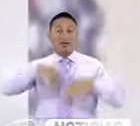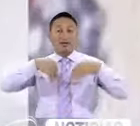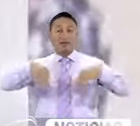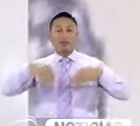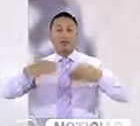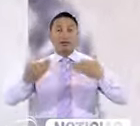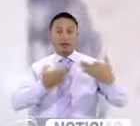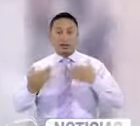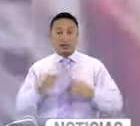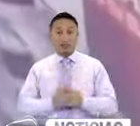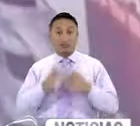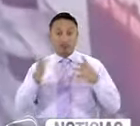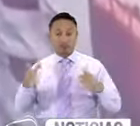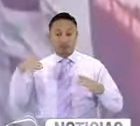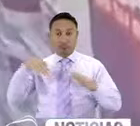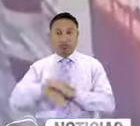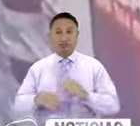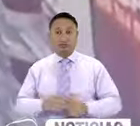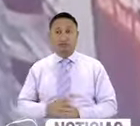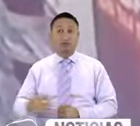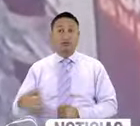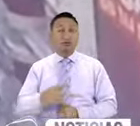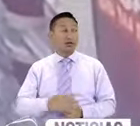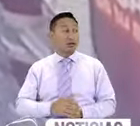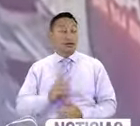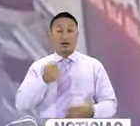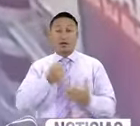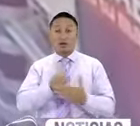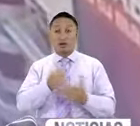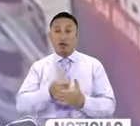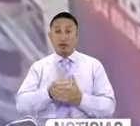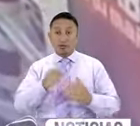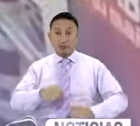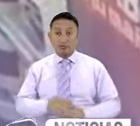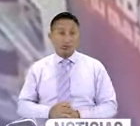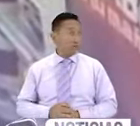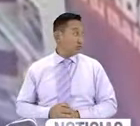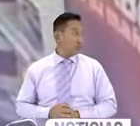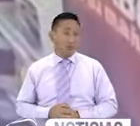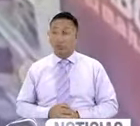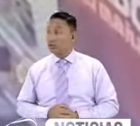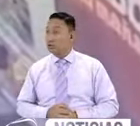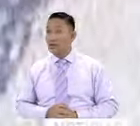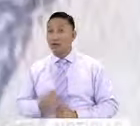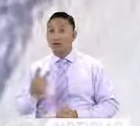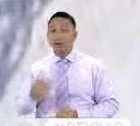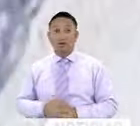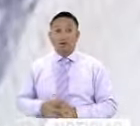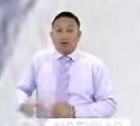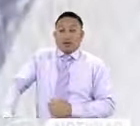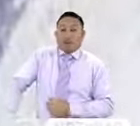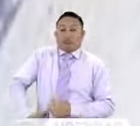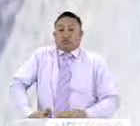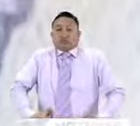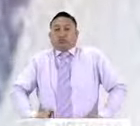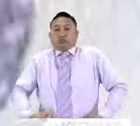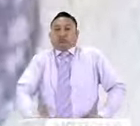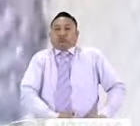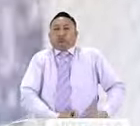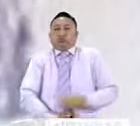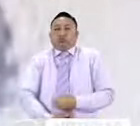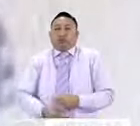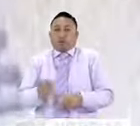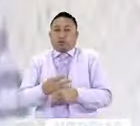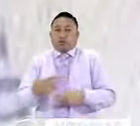grandes donde bajo la fachada de hacer compras y al percatarse que no hay testigos, dos de ellas camuflan entre sus prendas de vestir productos